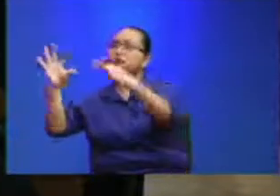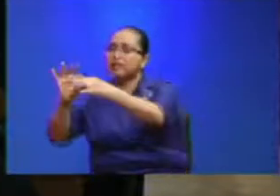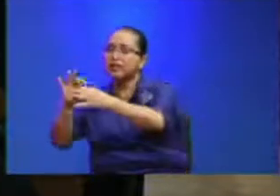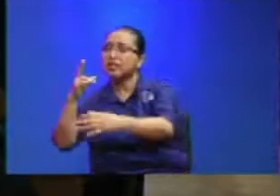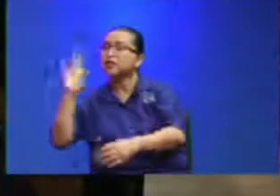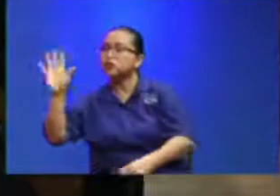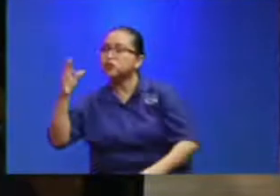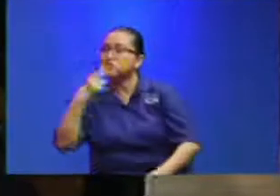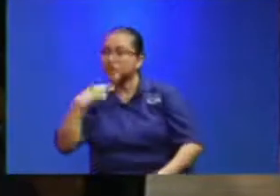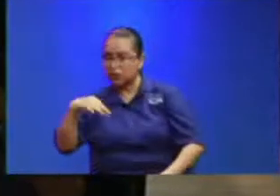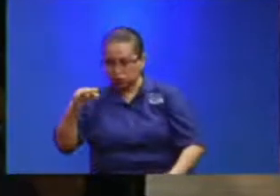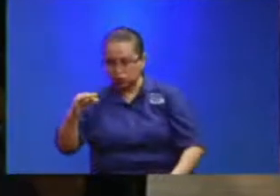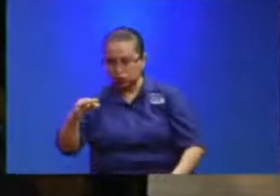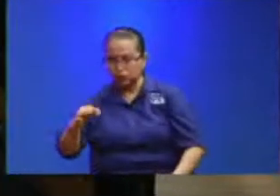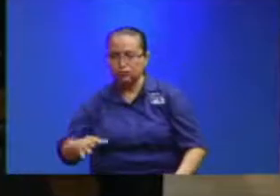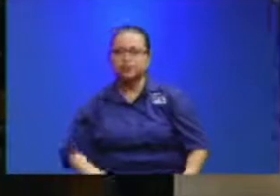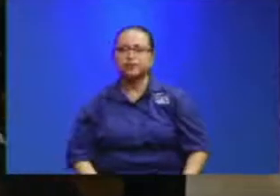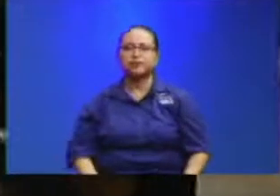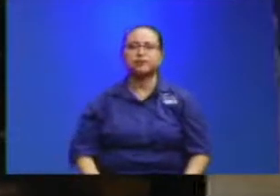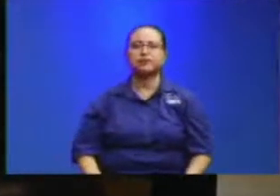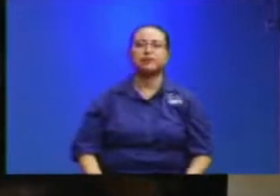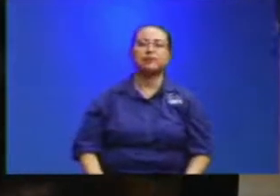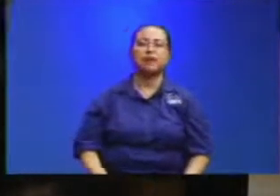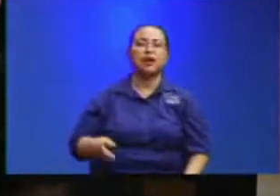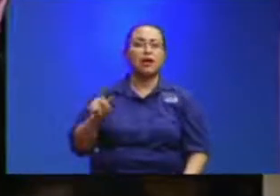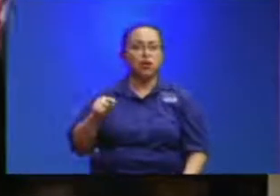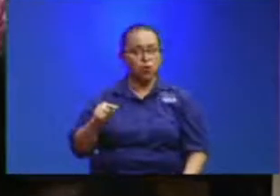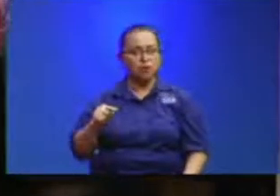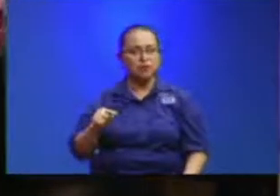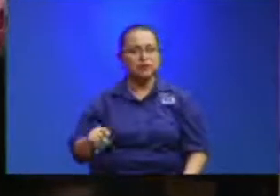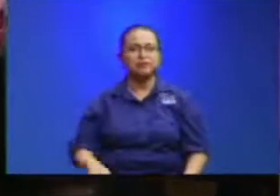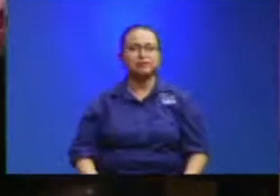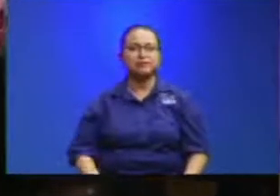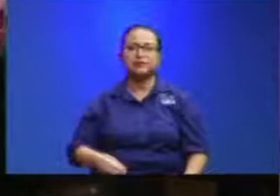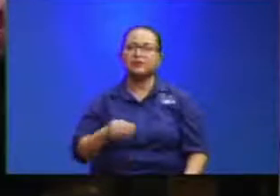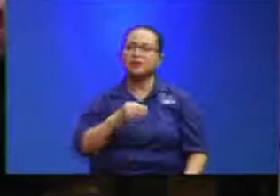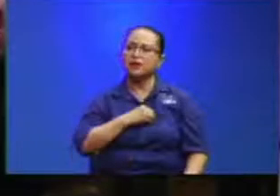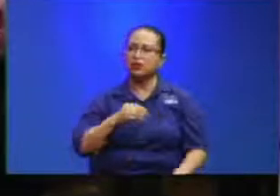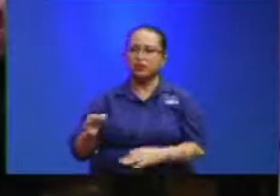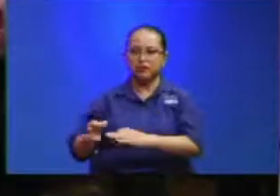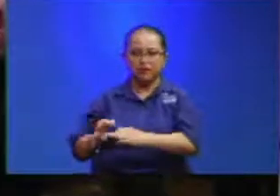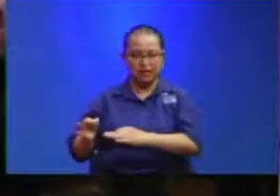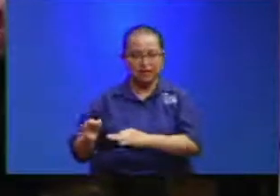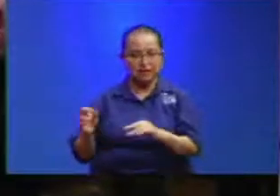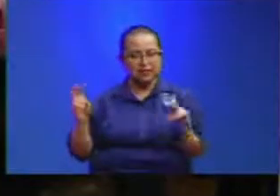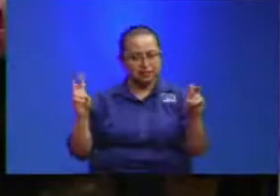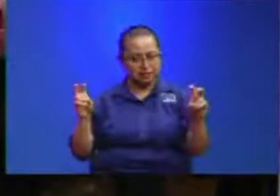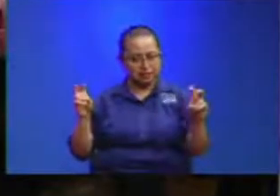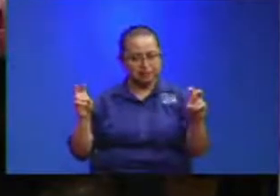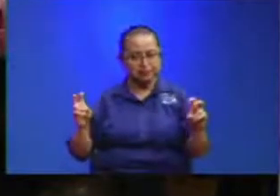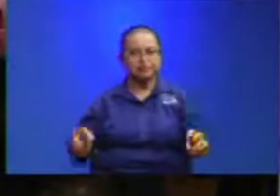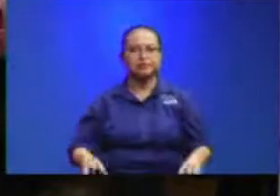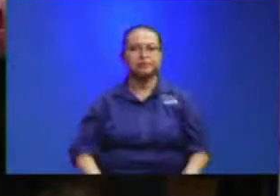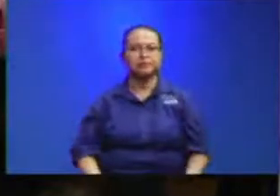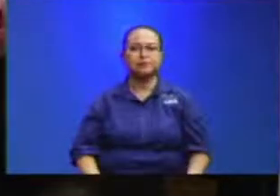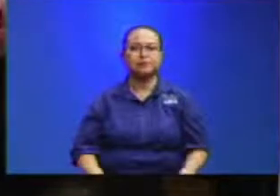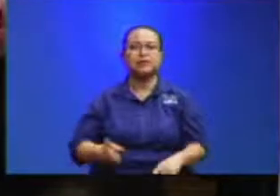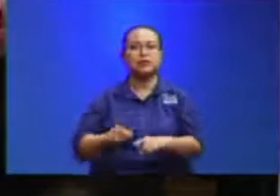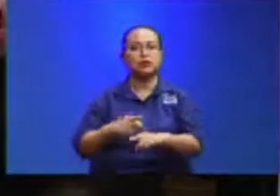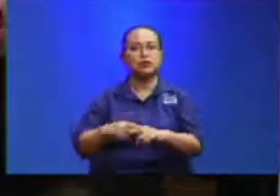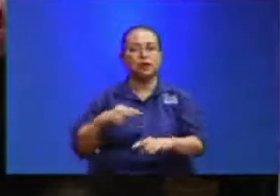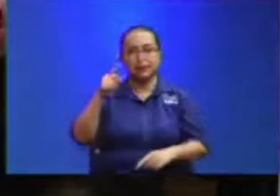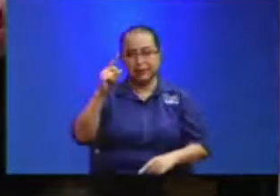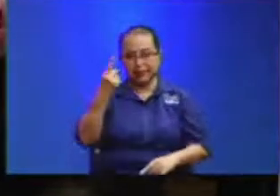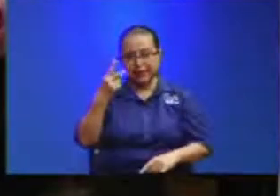en un punto hermano que dios ha estado poniendo bien palpitante en mi corazón y es el siguiente y cuando vino la primera